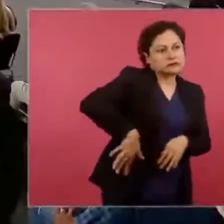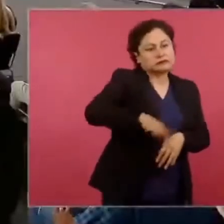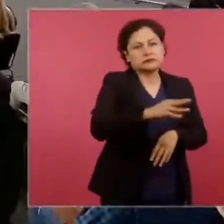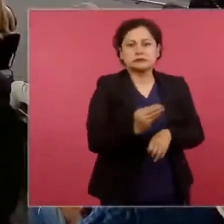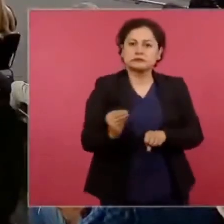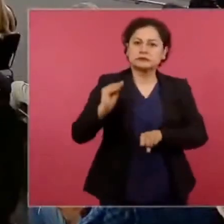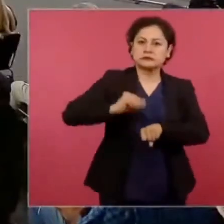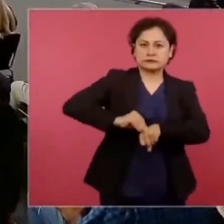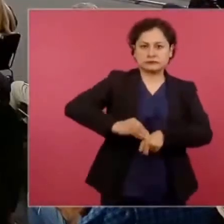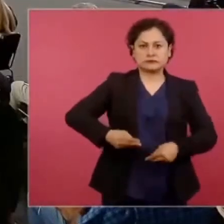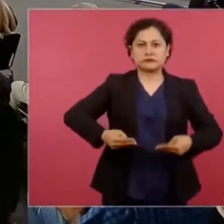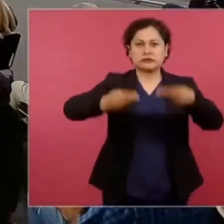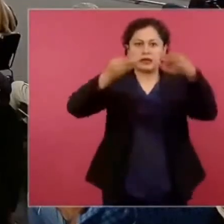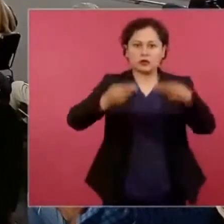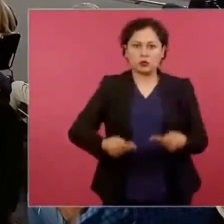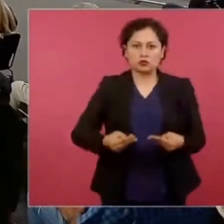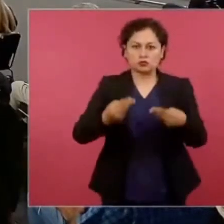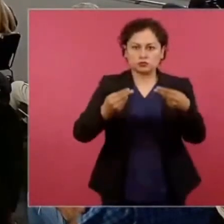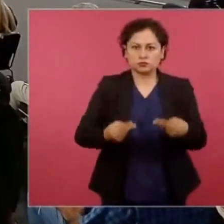afortunadamente,